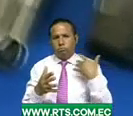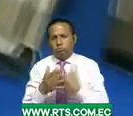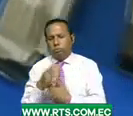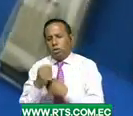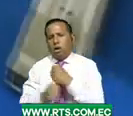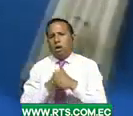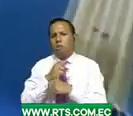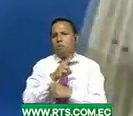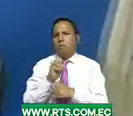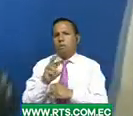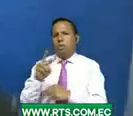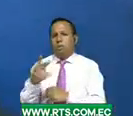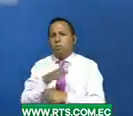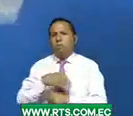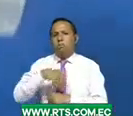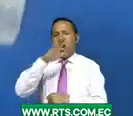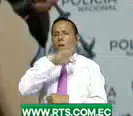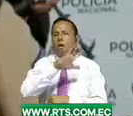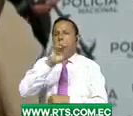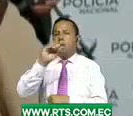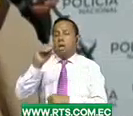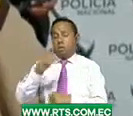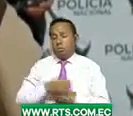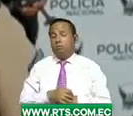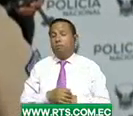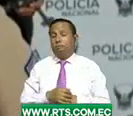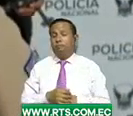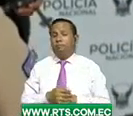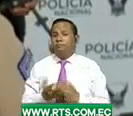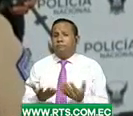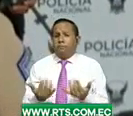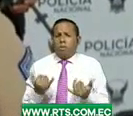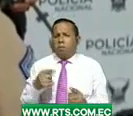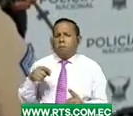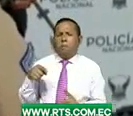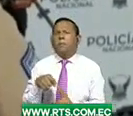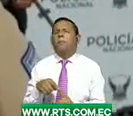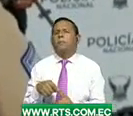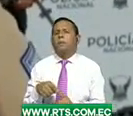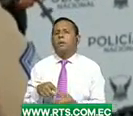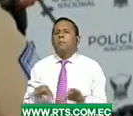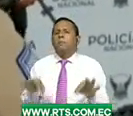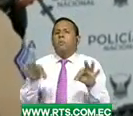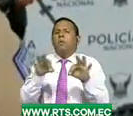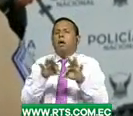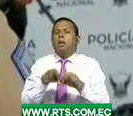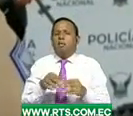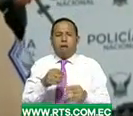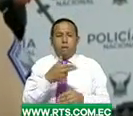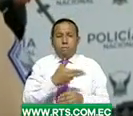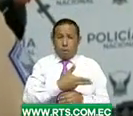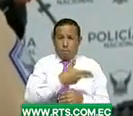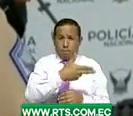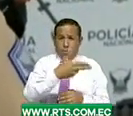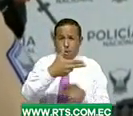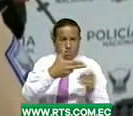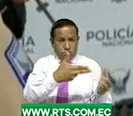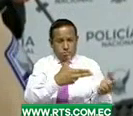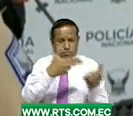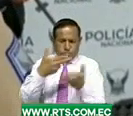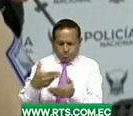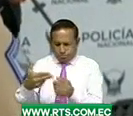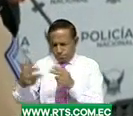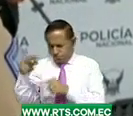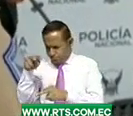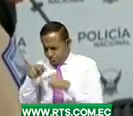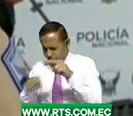las 500 en la provincia fronteriza. En fin, establecer o descartar si estas armas participaron en